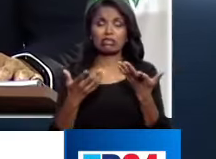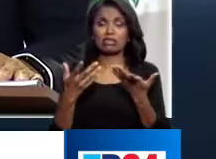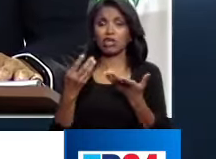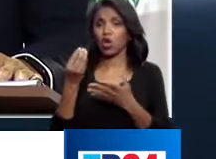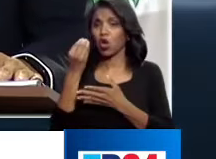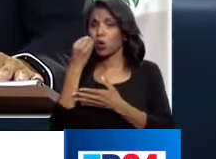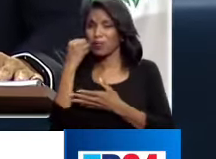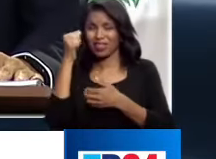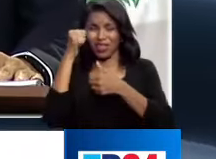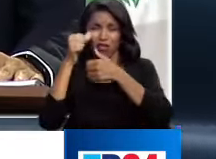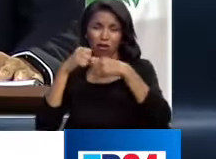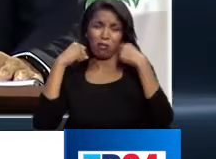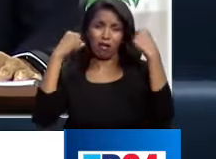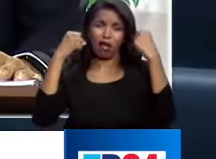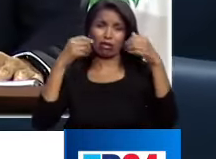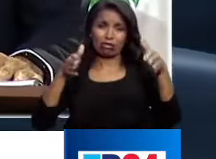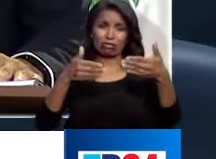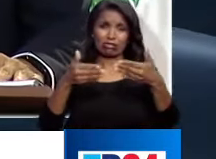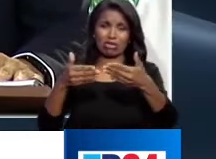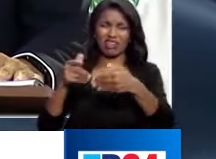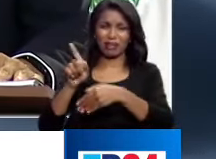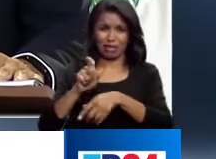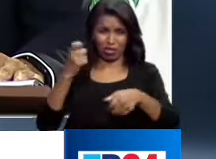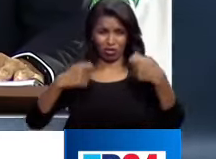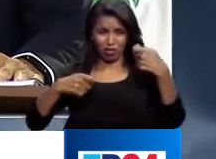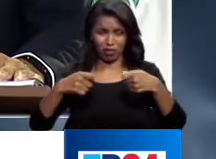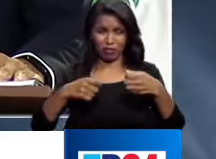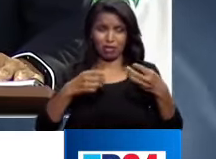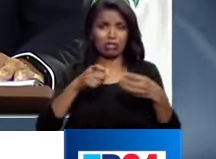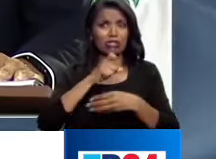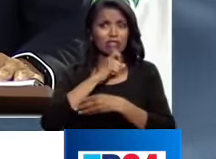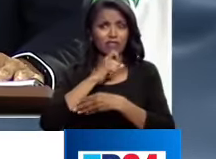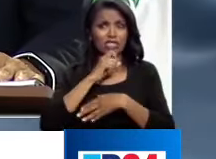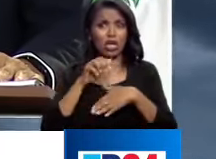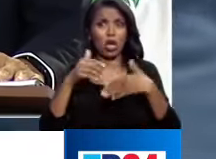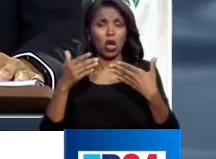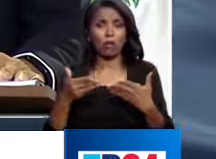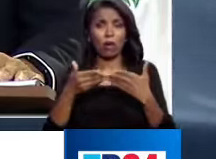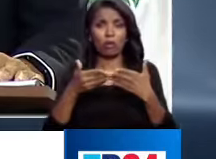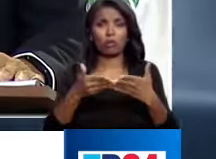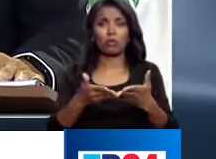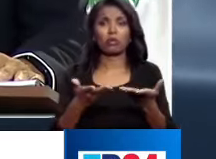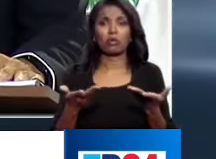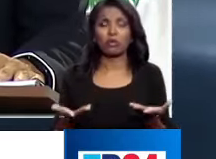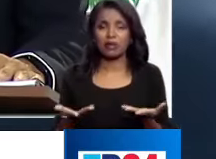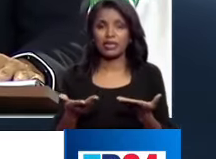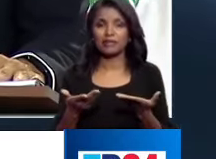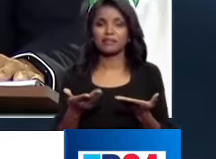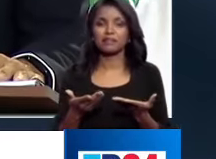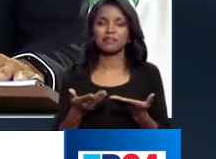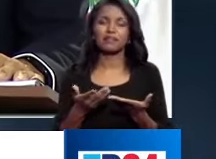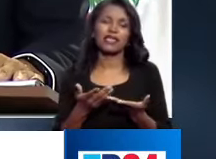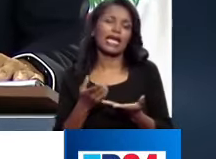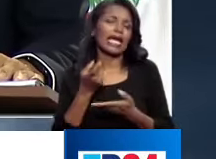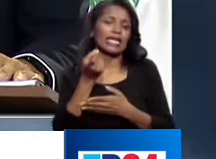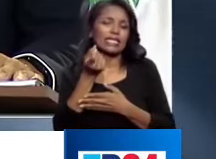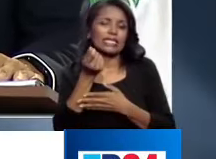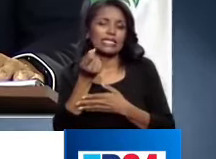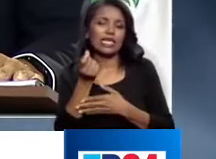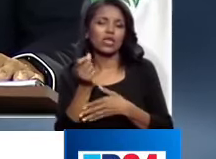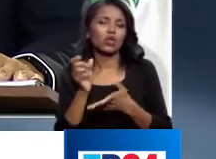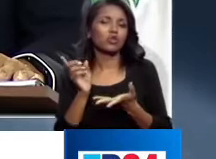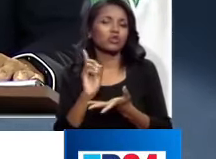no tener esta conectividad marítima. ¿De dónde saldrían esos recursos? ¿En qué tiempo estaríamos hablando? ¿Pasarán